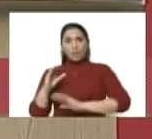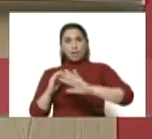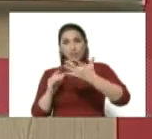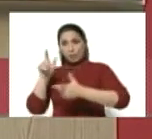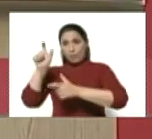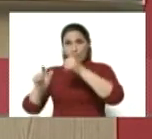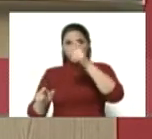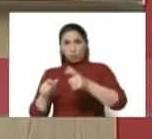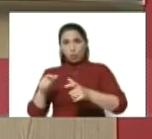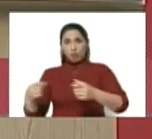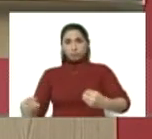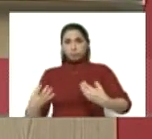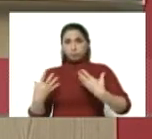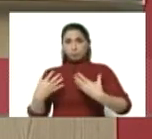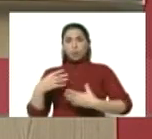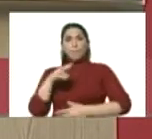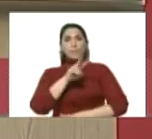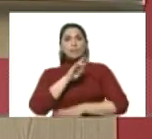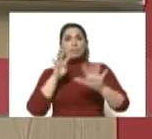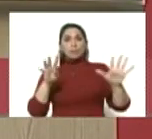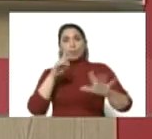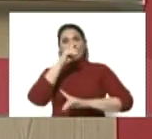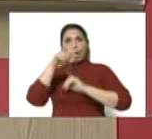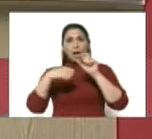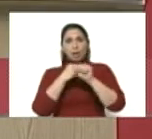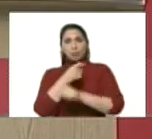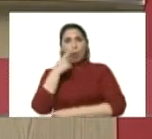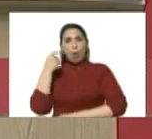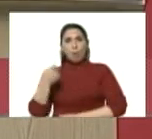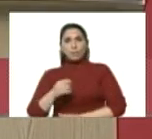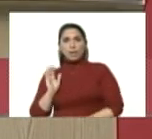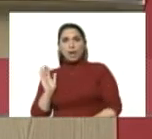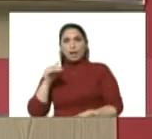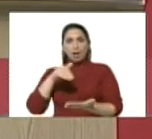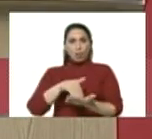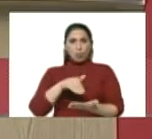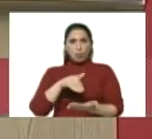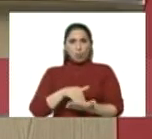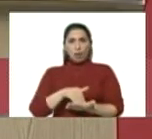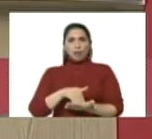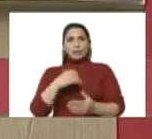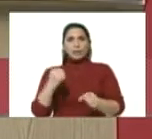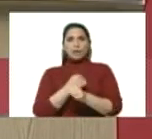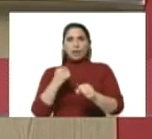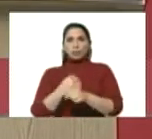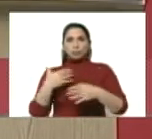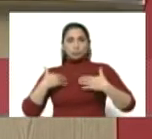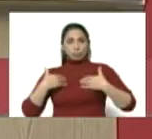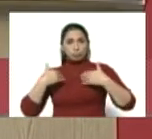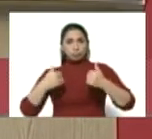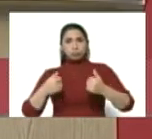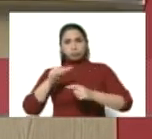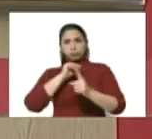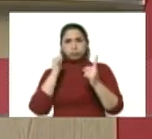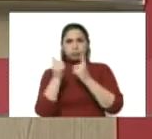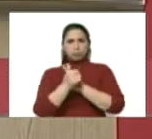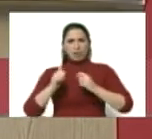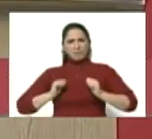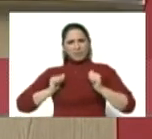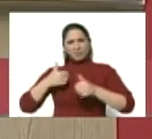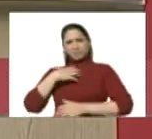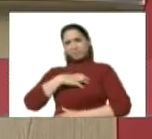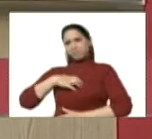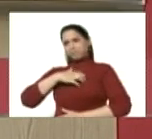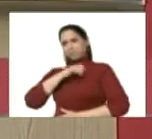es un hombre de 29 años, también del estado Aragua. Es trabajador de salud ambiental. Inició síntomas